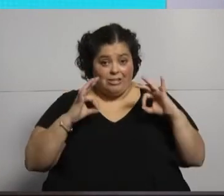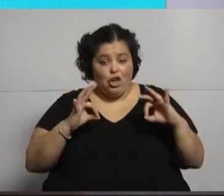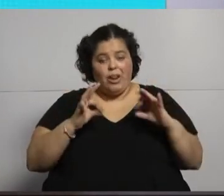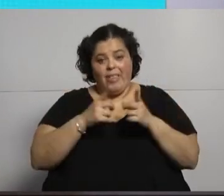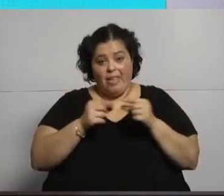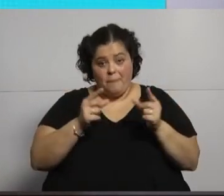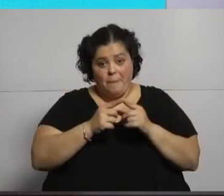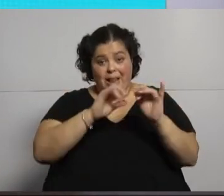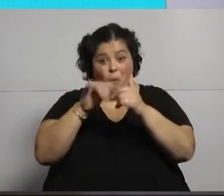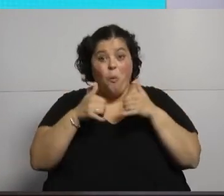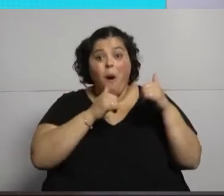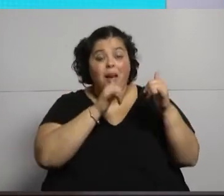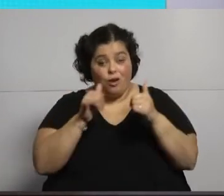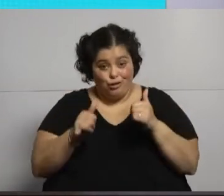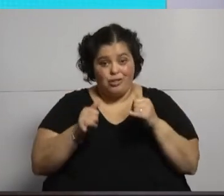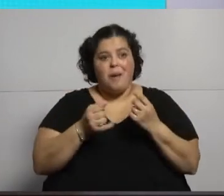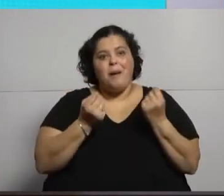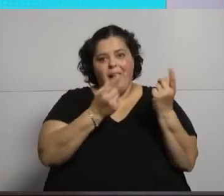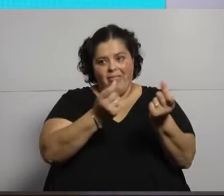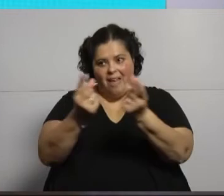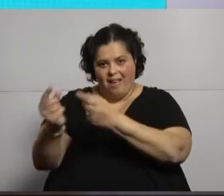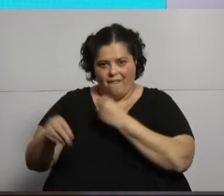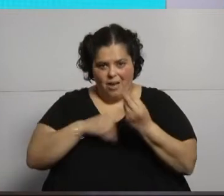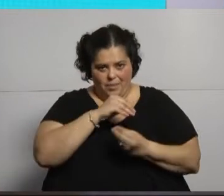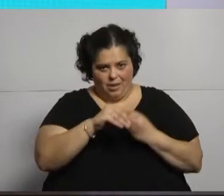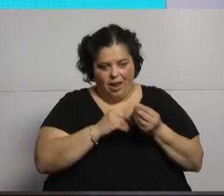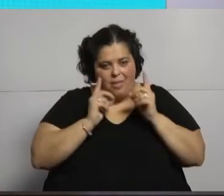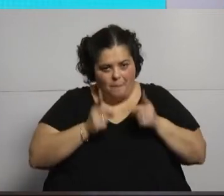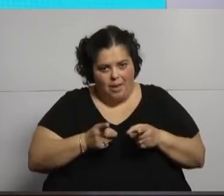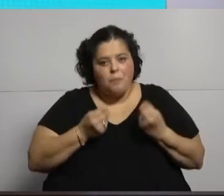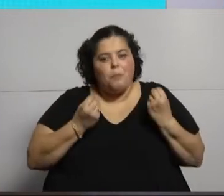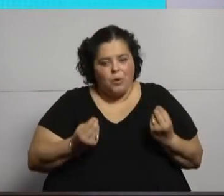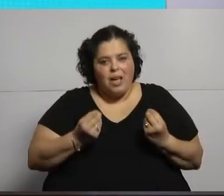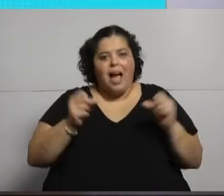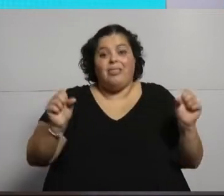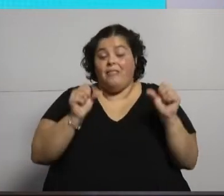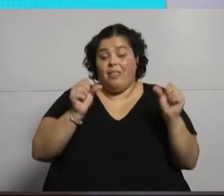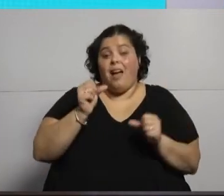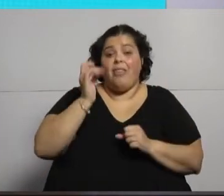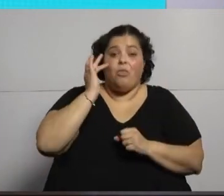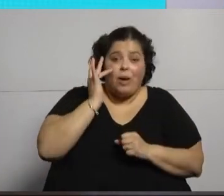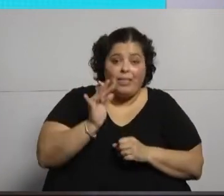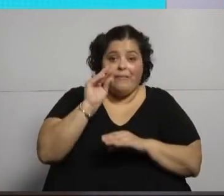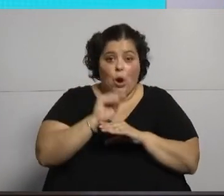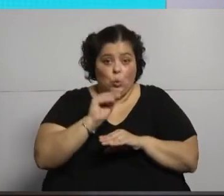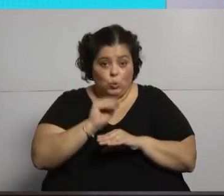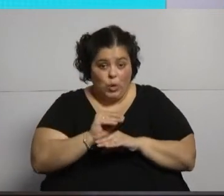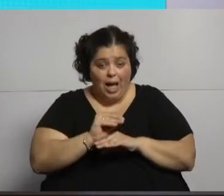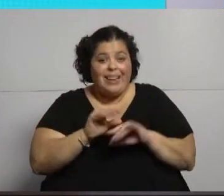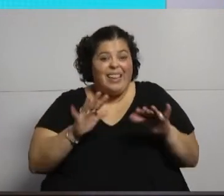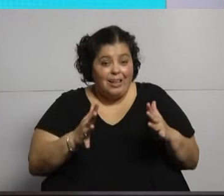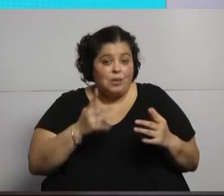a las familias, siempre entendiendo que la actividad educativa y cultural lo que pretende es aprender